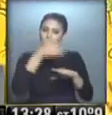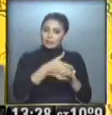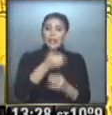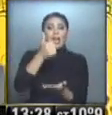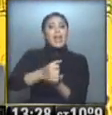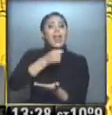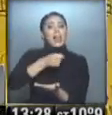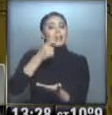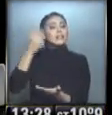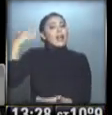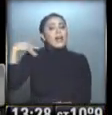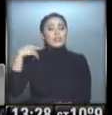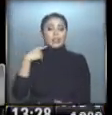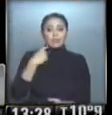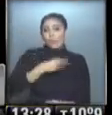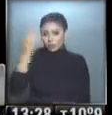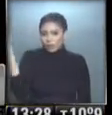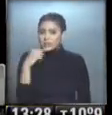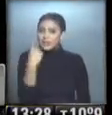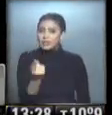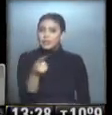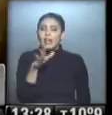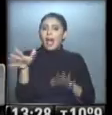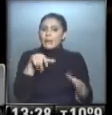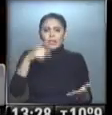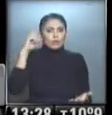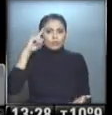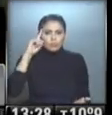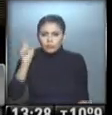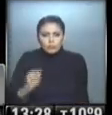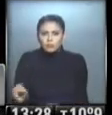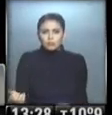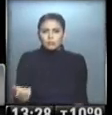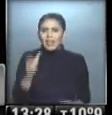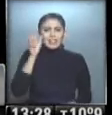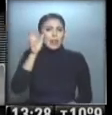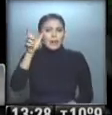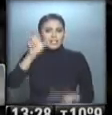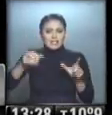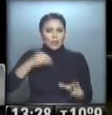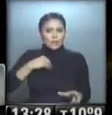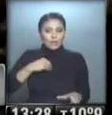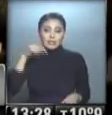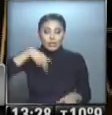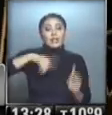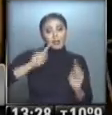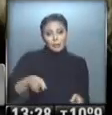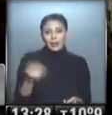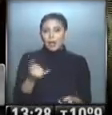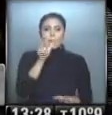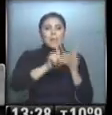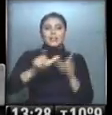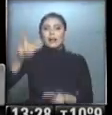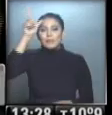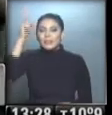una oportunidad en alguna entrevista ha dicho esto de que él a veces no puede creer que sean tantos bueno son tantos y son más aquí gente de